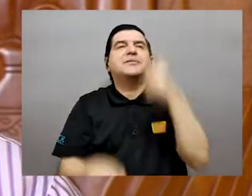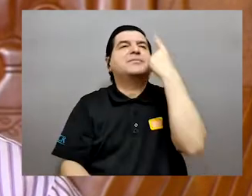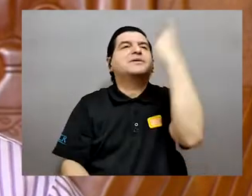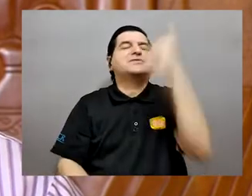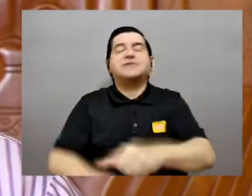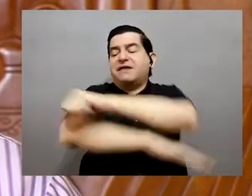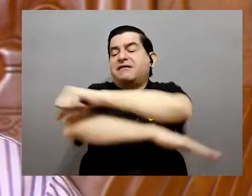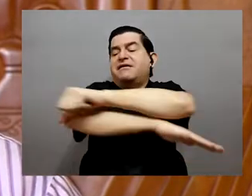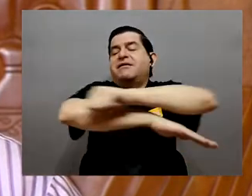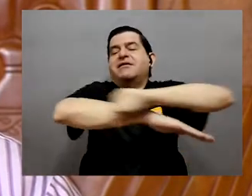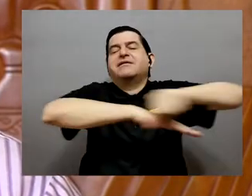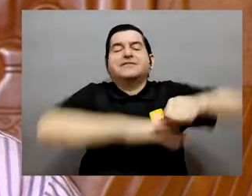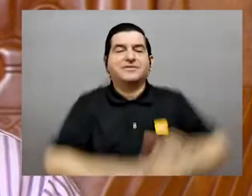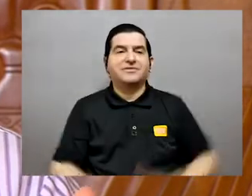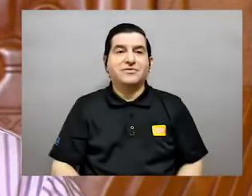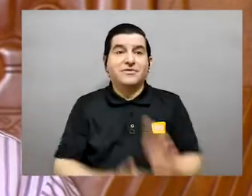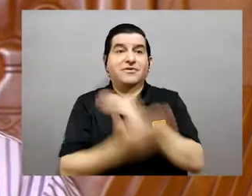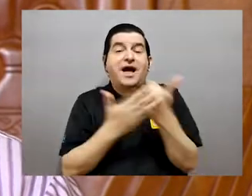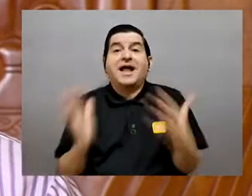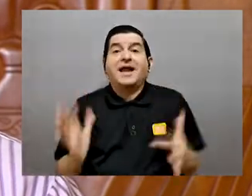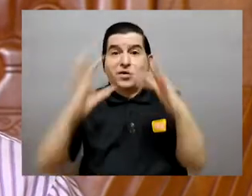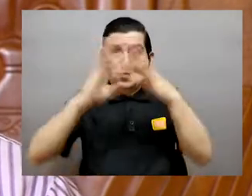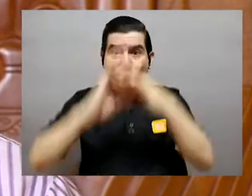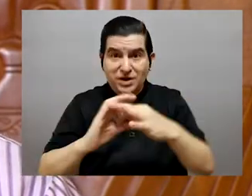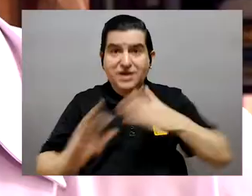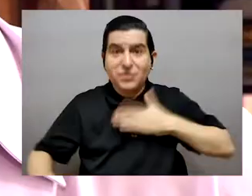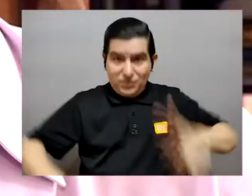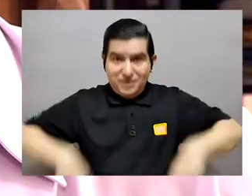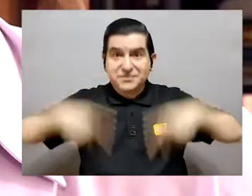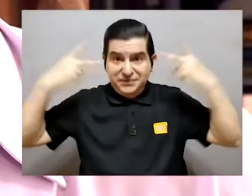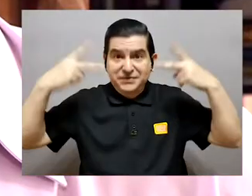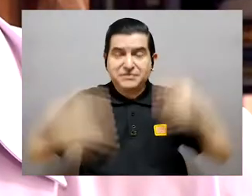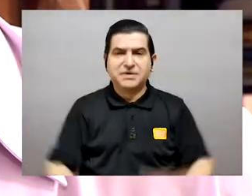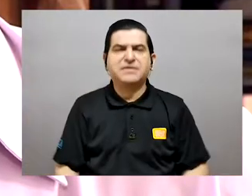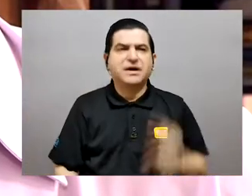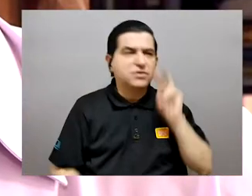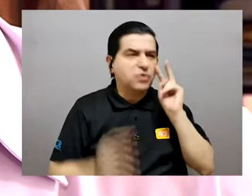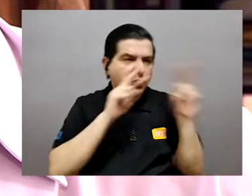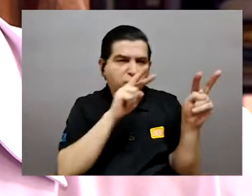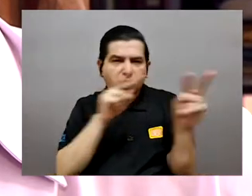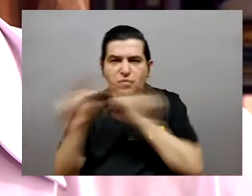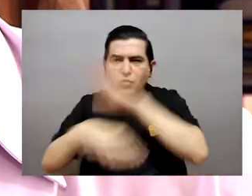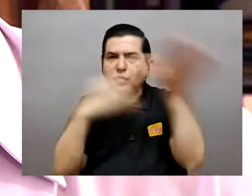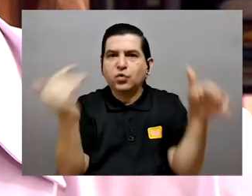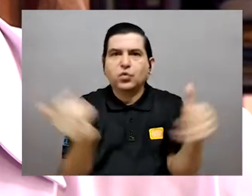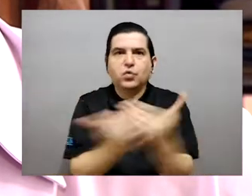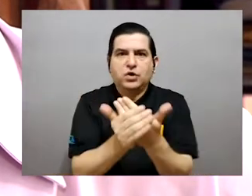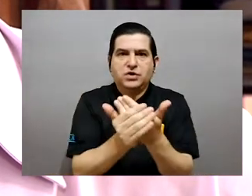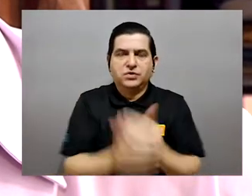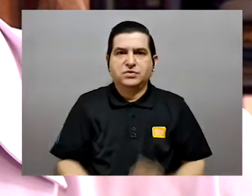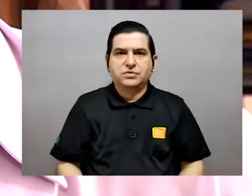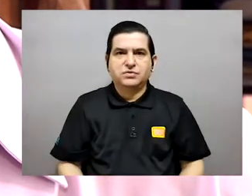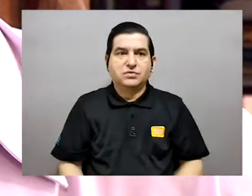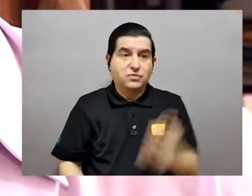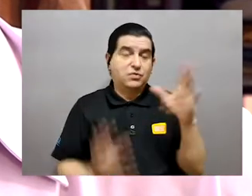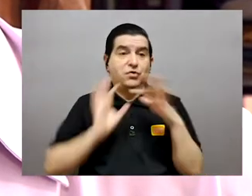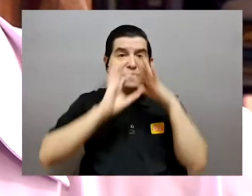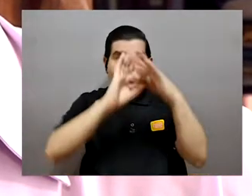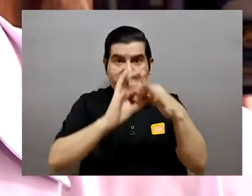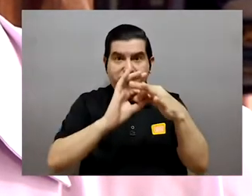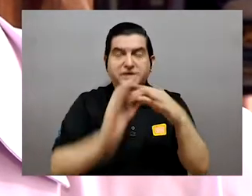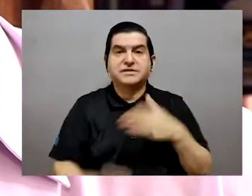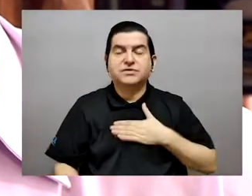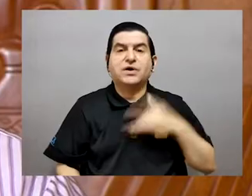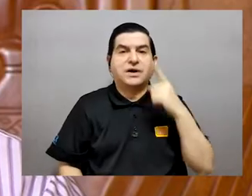una visita a los trabajadores sociales de la universidad. Yo les dije, yo no puedo ir a estudiar